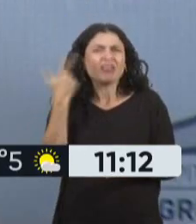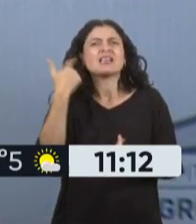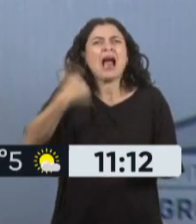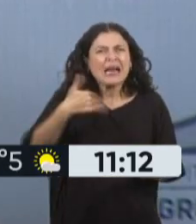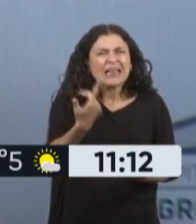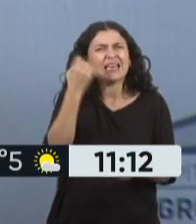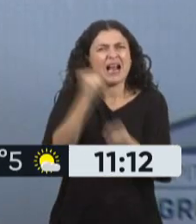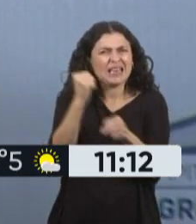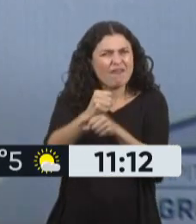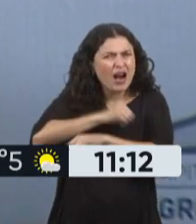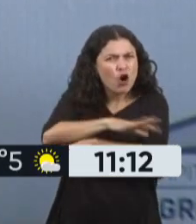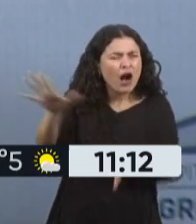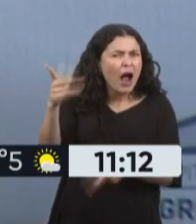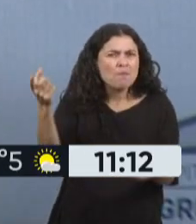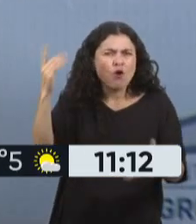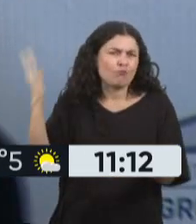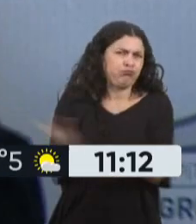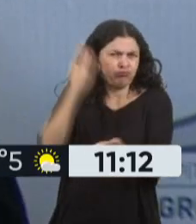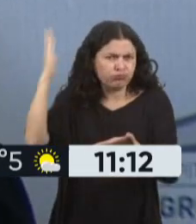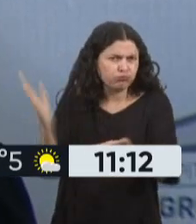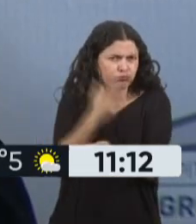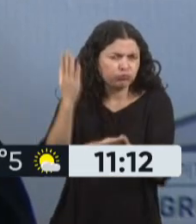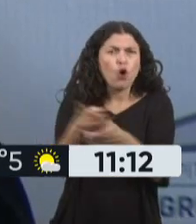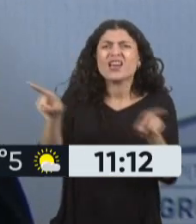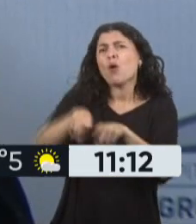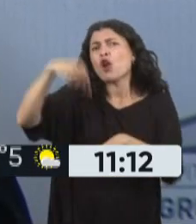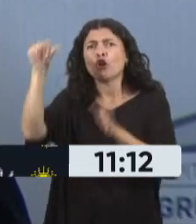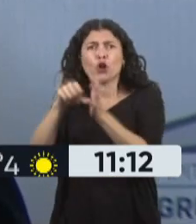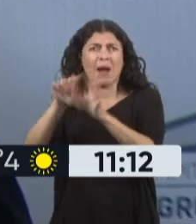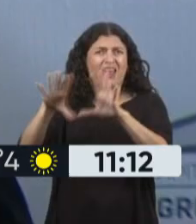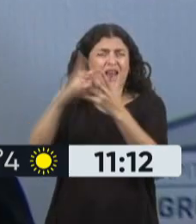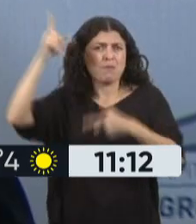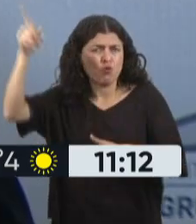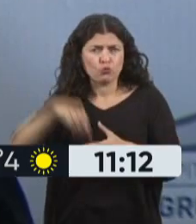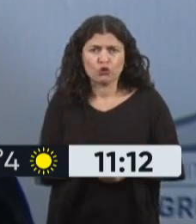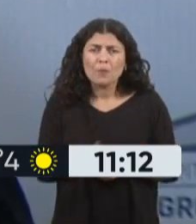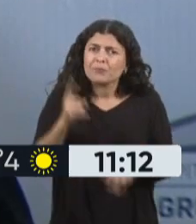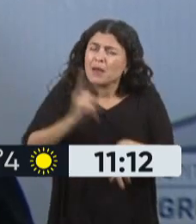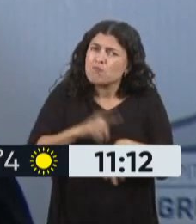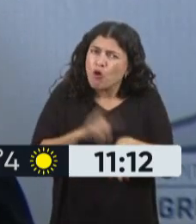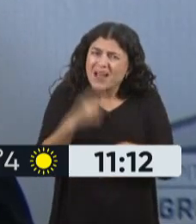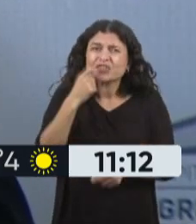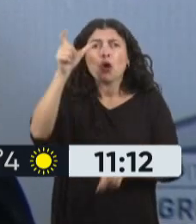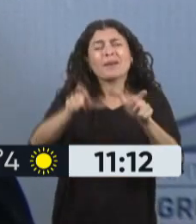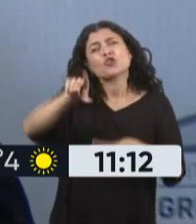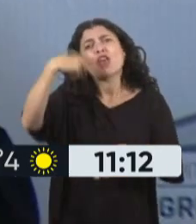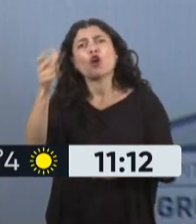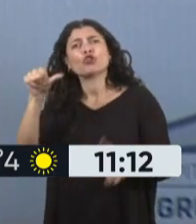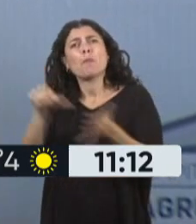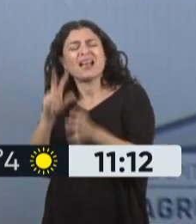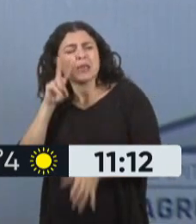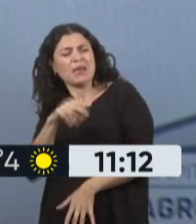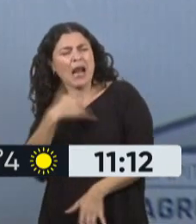teníamos nada que envidiarle a ninguna potencia mundial. Cuando éramos una tierra de oportunidades que atraía inmigrantes de todos los confines de la